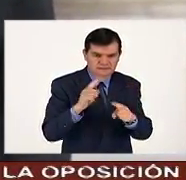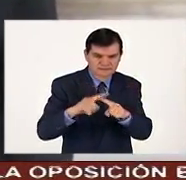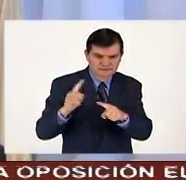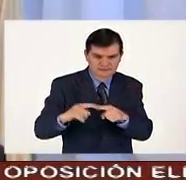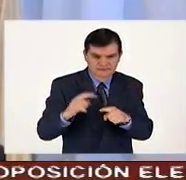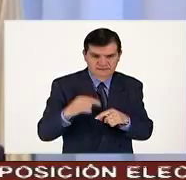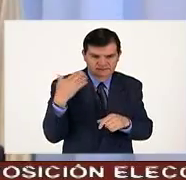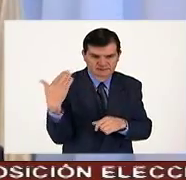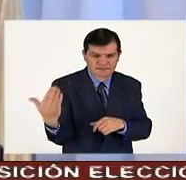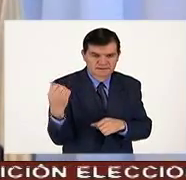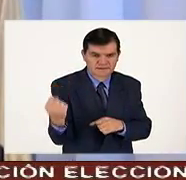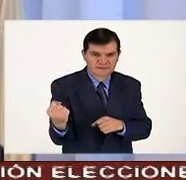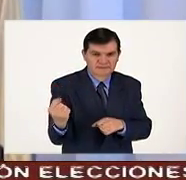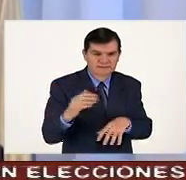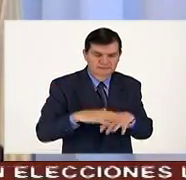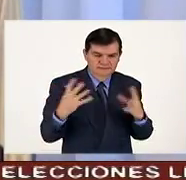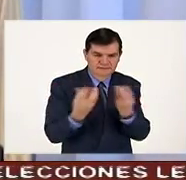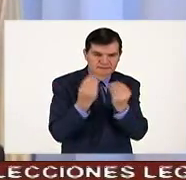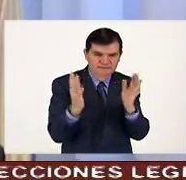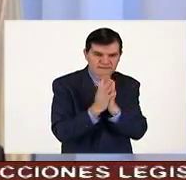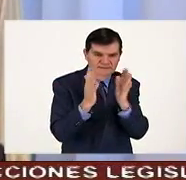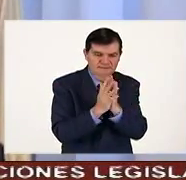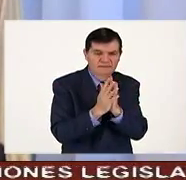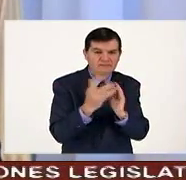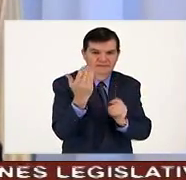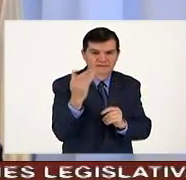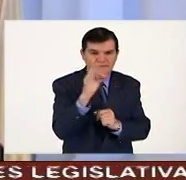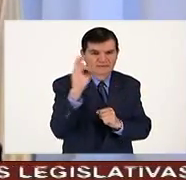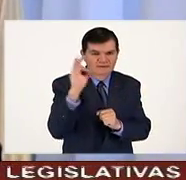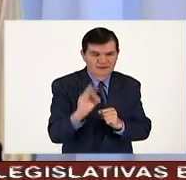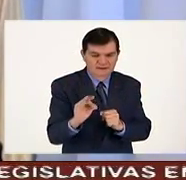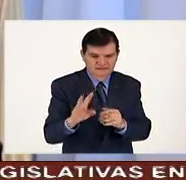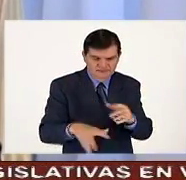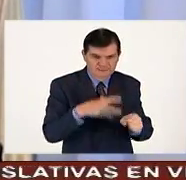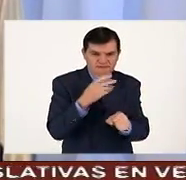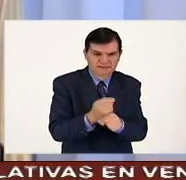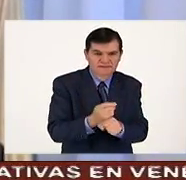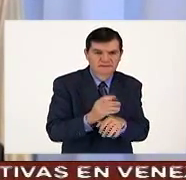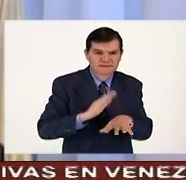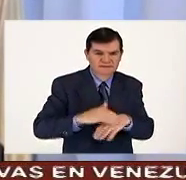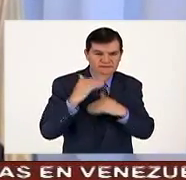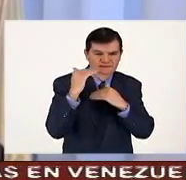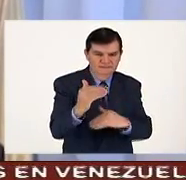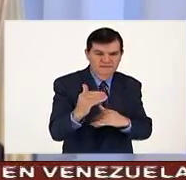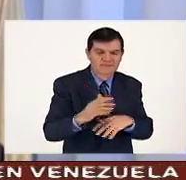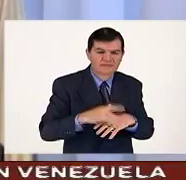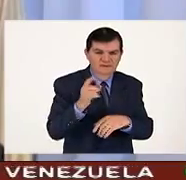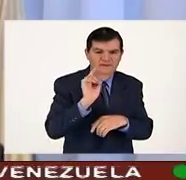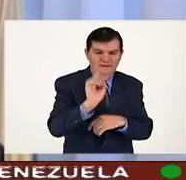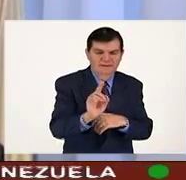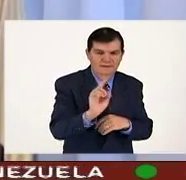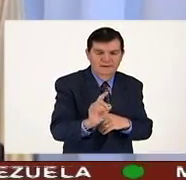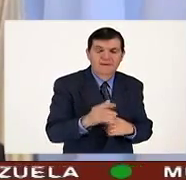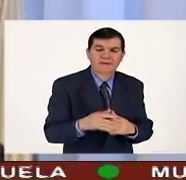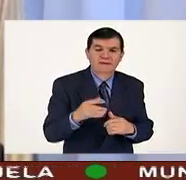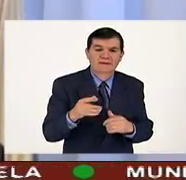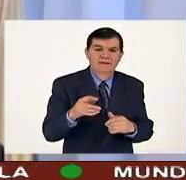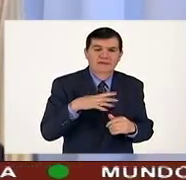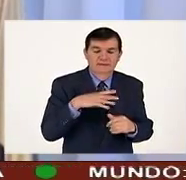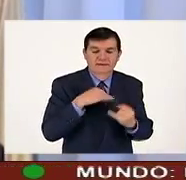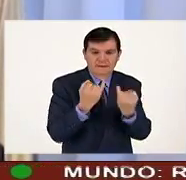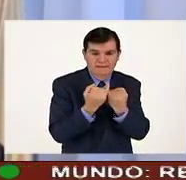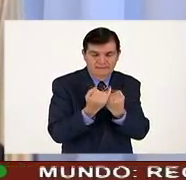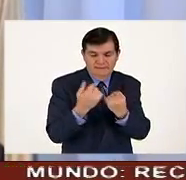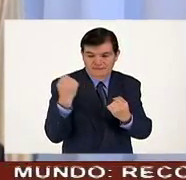extrema derecha. La participación superó 50% y la segunda vuelta va a ser el próximo domingo. Por cierto, que esta